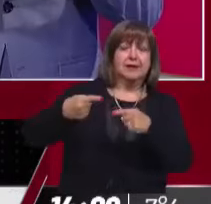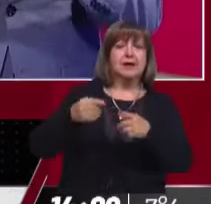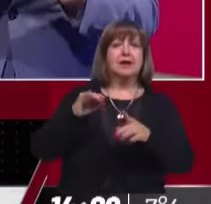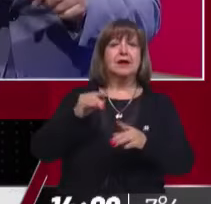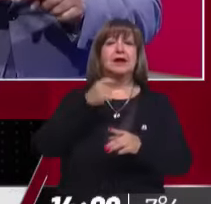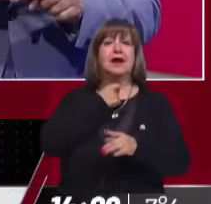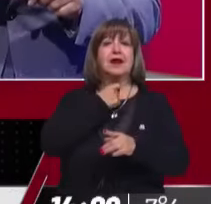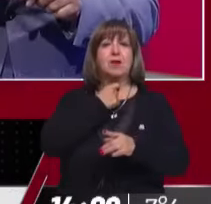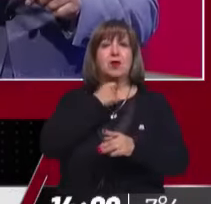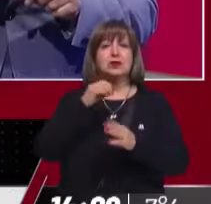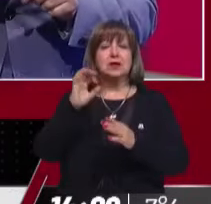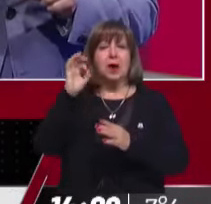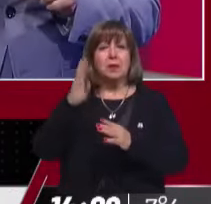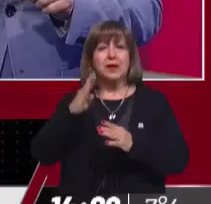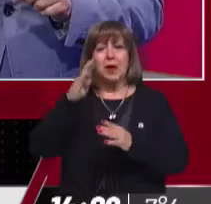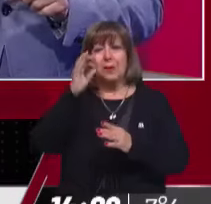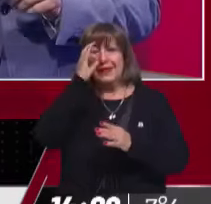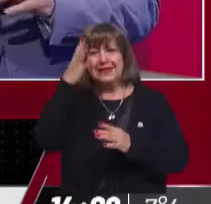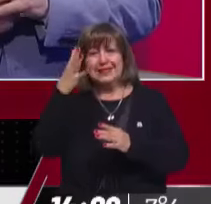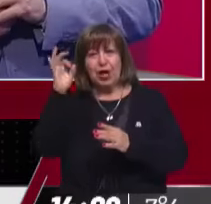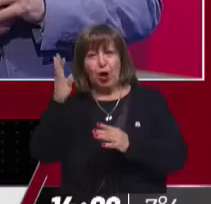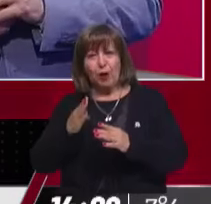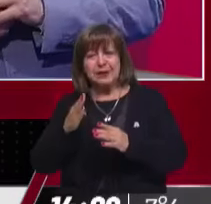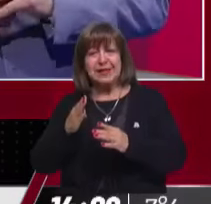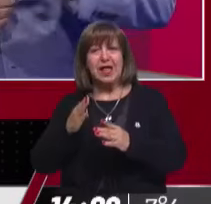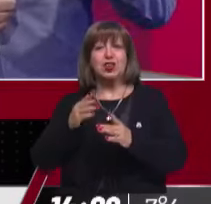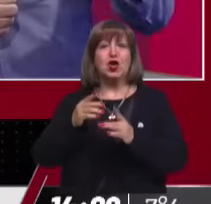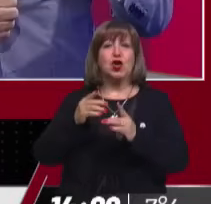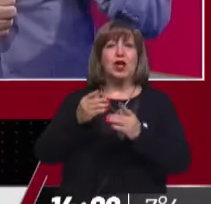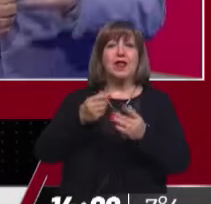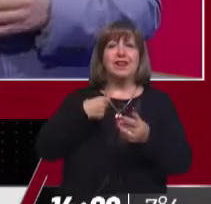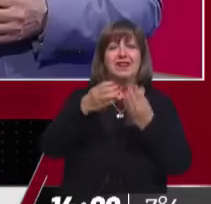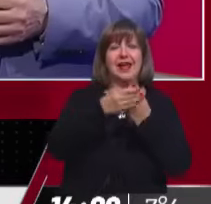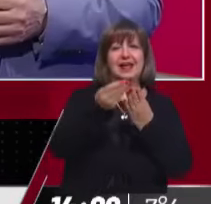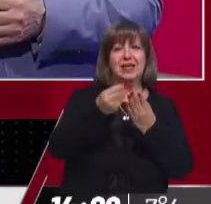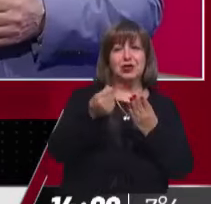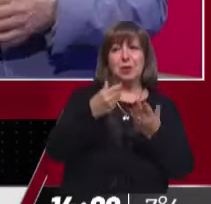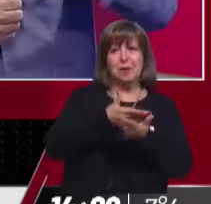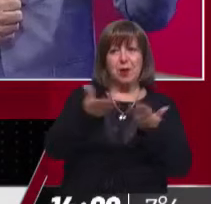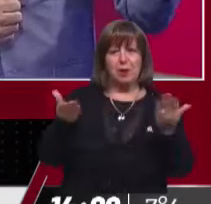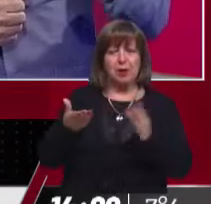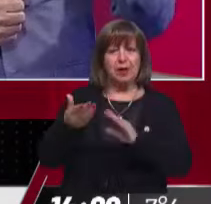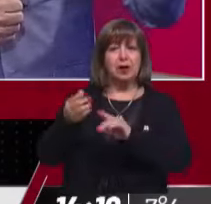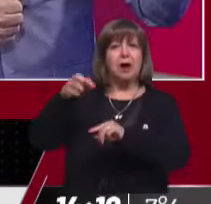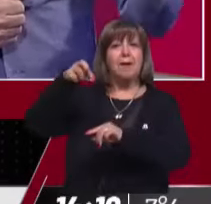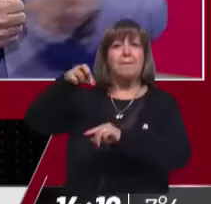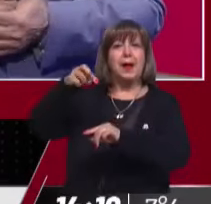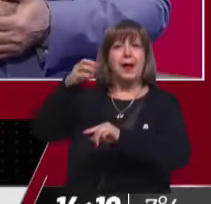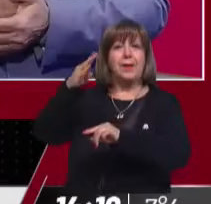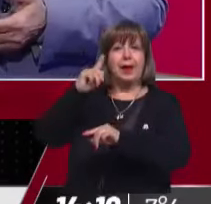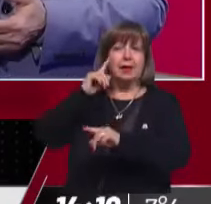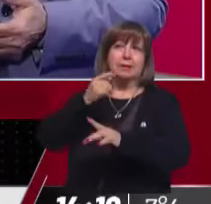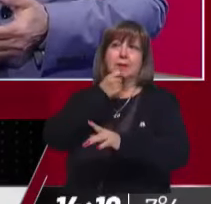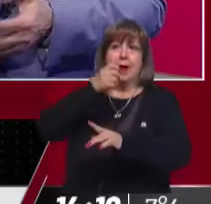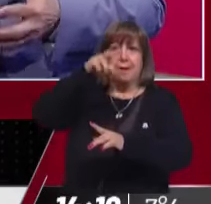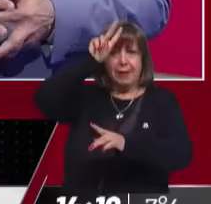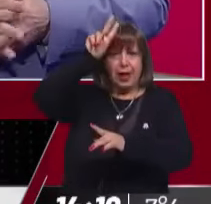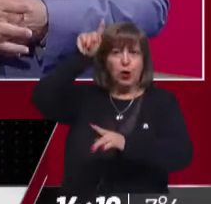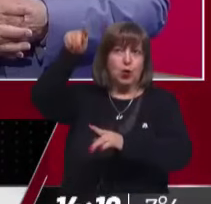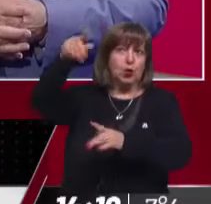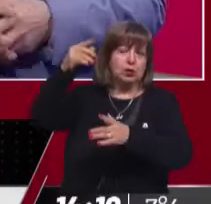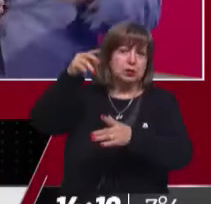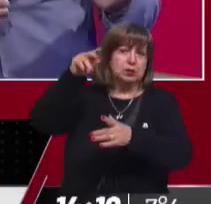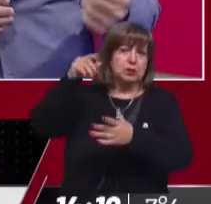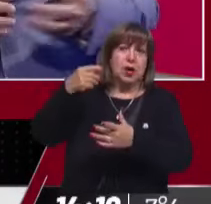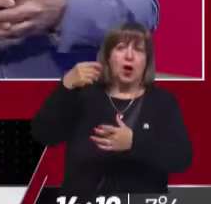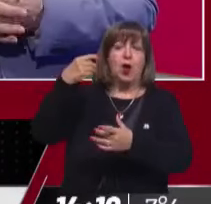del 25% del gasto público respecto del PBI. Hay algunos países que lo tienen, por caso en la región Perú, cercano a eso, por